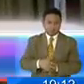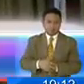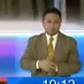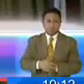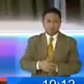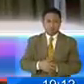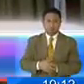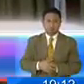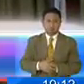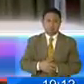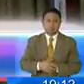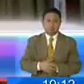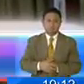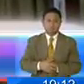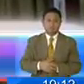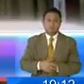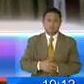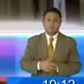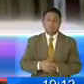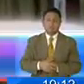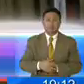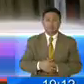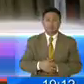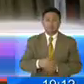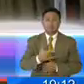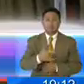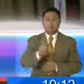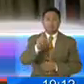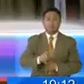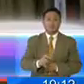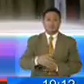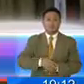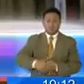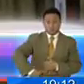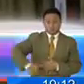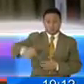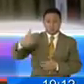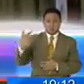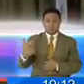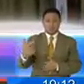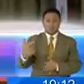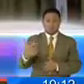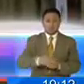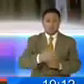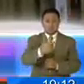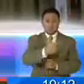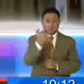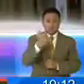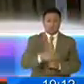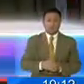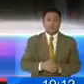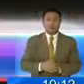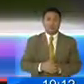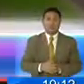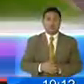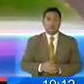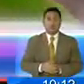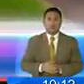operativo, pues prácticamente el delincuente saca su arma a relucir y es atacado primero por el